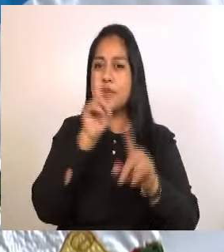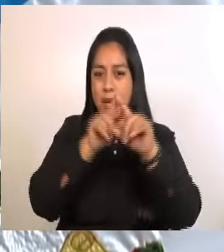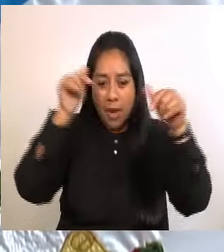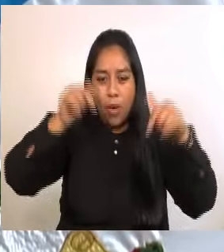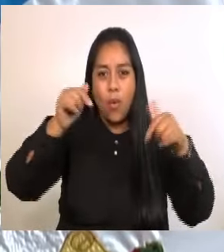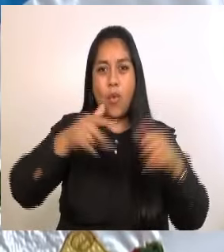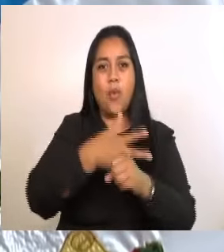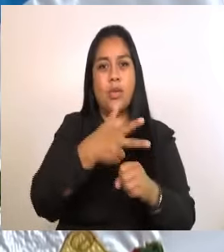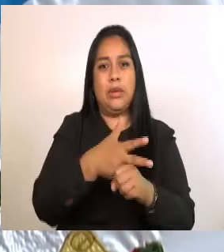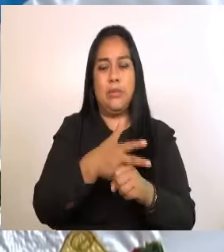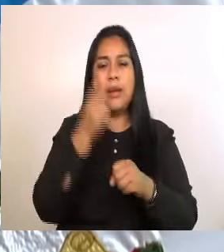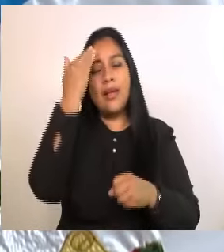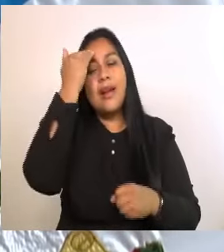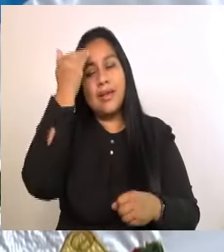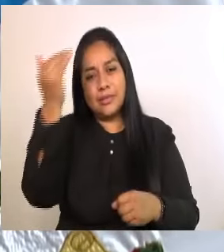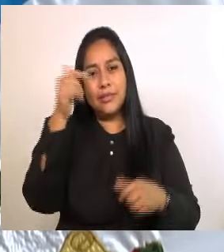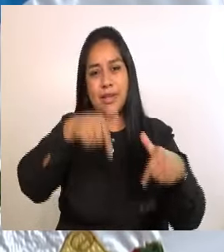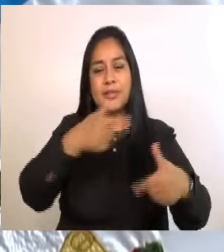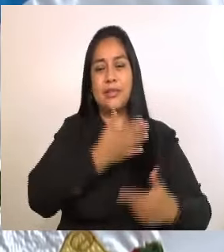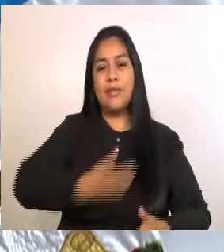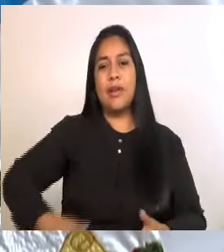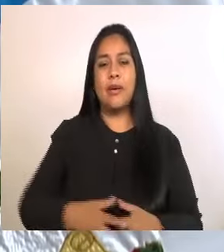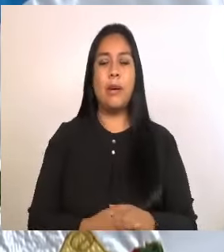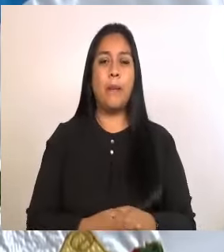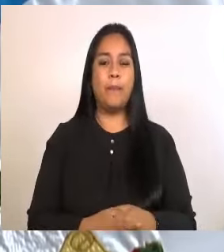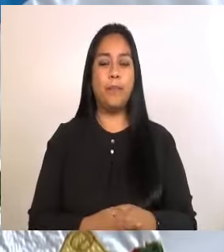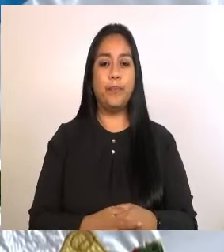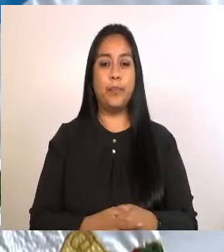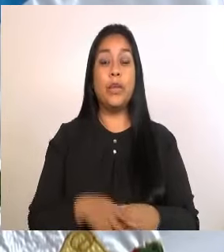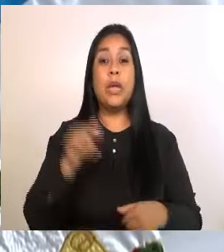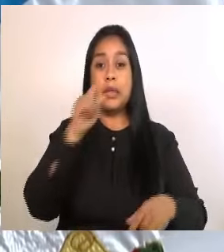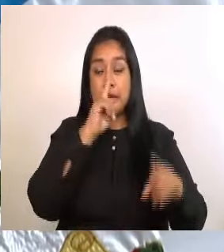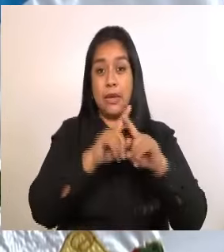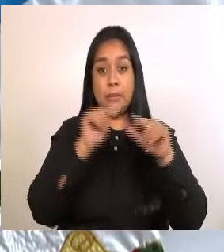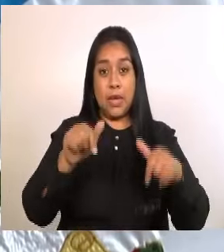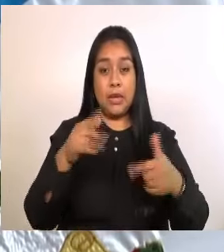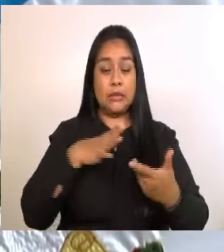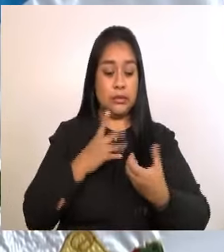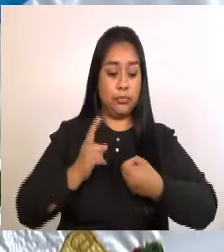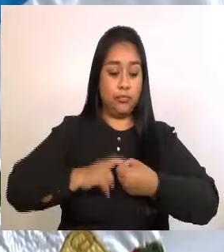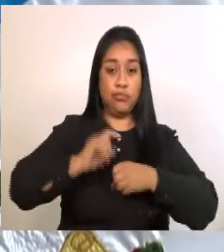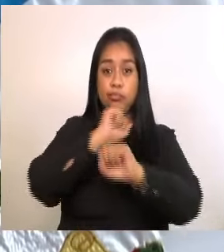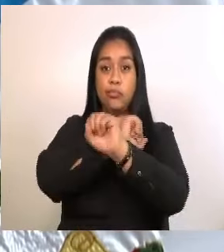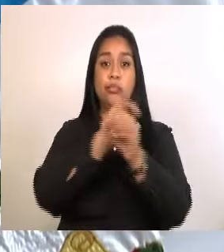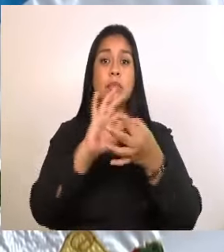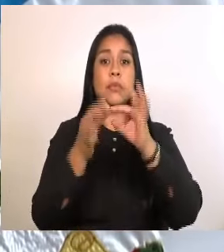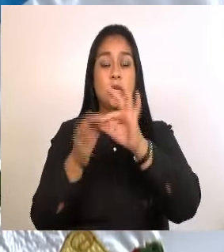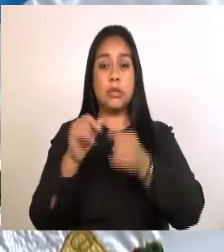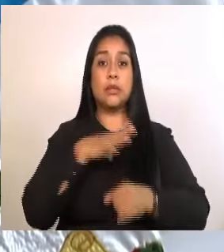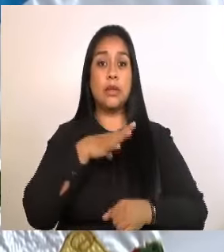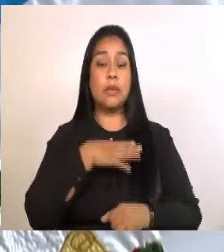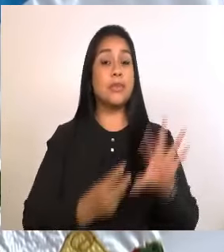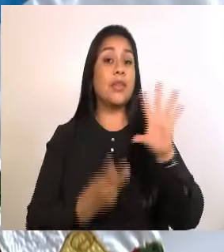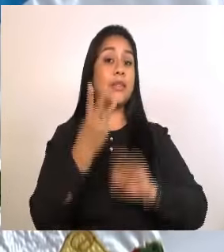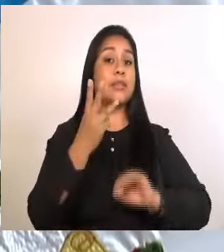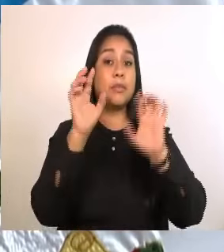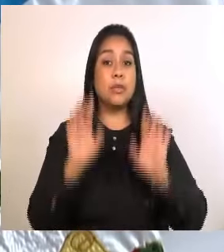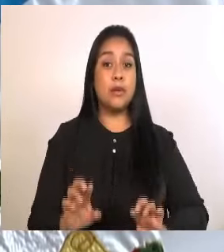en Guatemala, gracias a este gobierno. Entre los prisioneros liberados. Hay 13